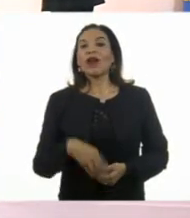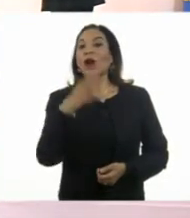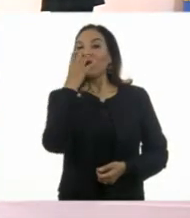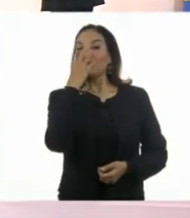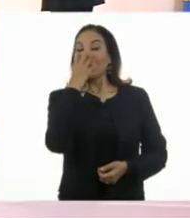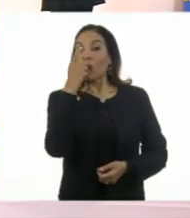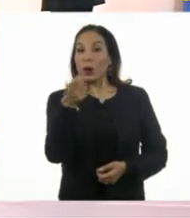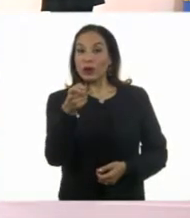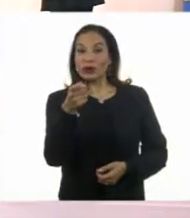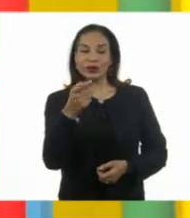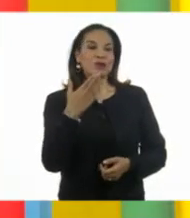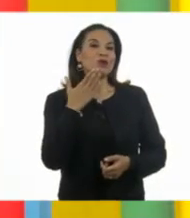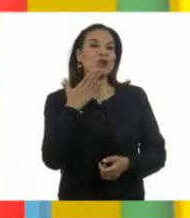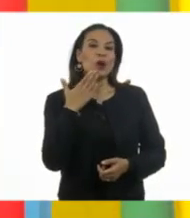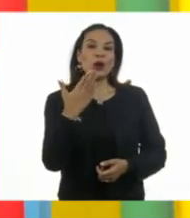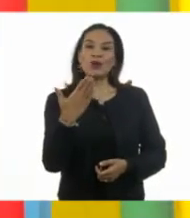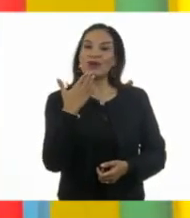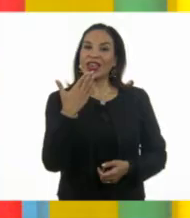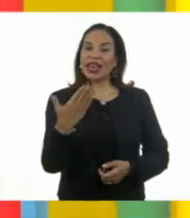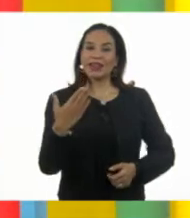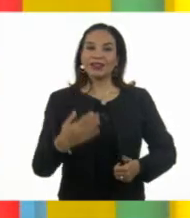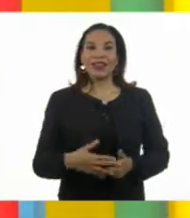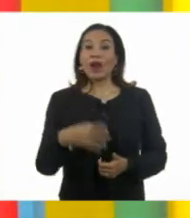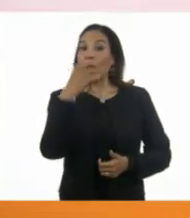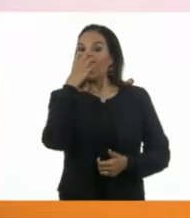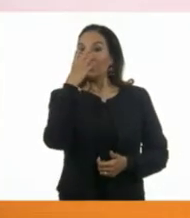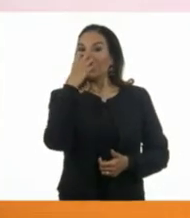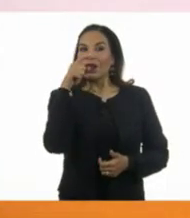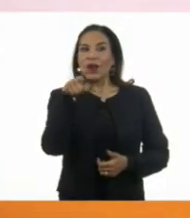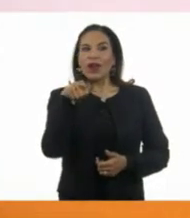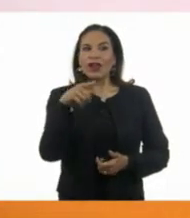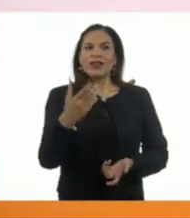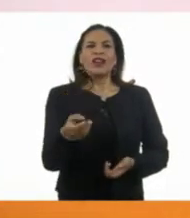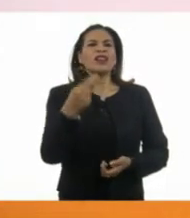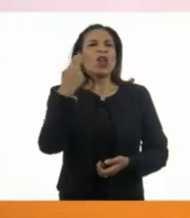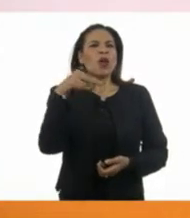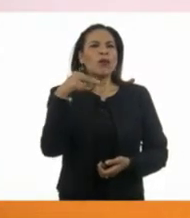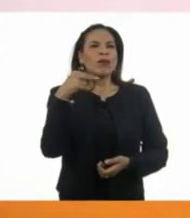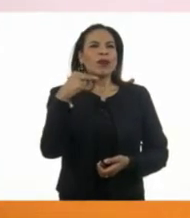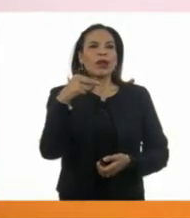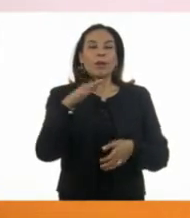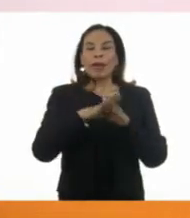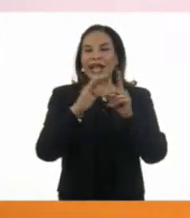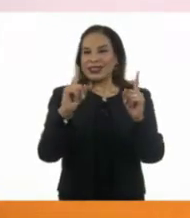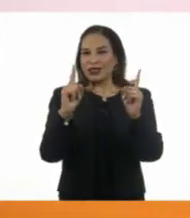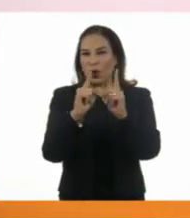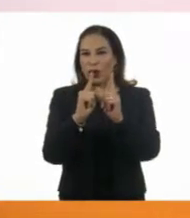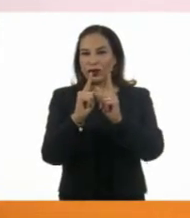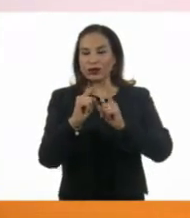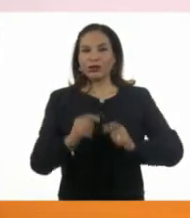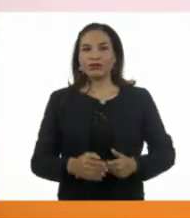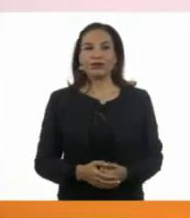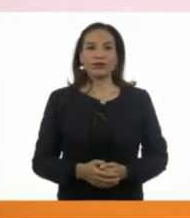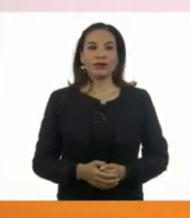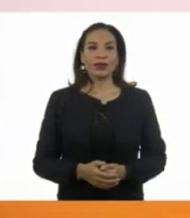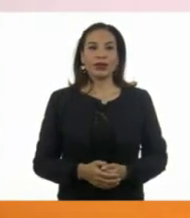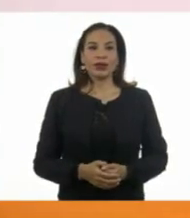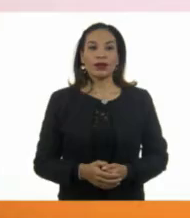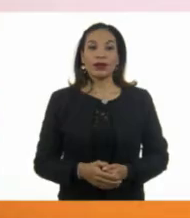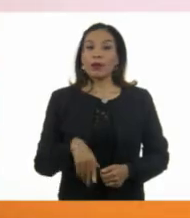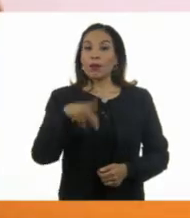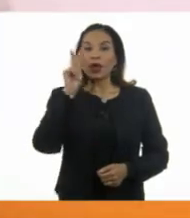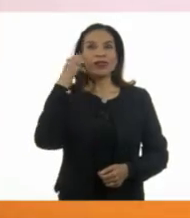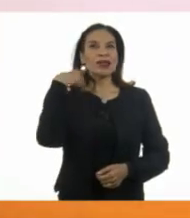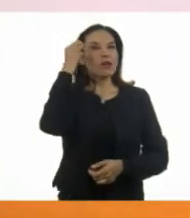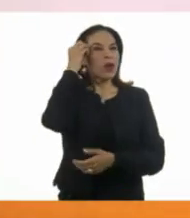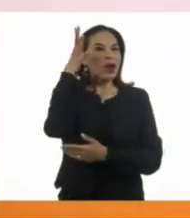Oso. Oso, muy bien. Oso es el nombre más corto. Ah, pero